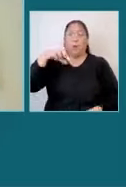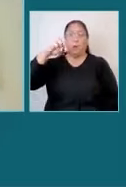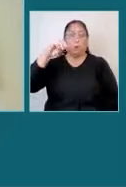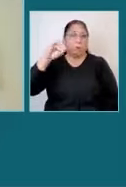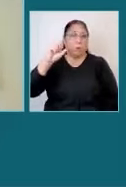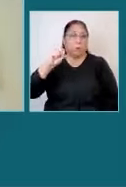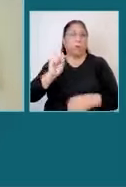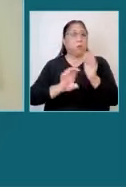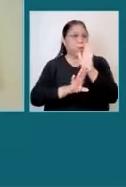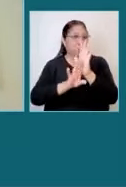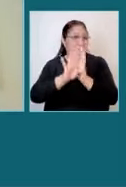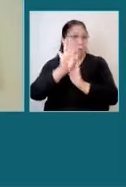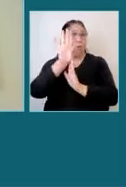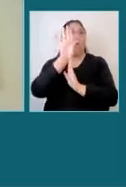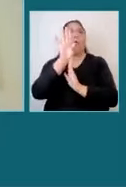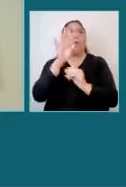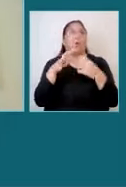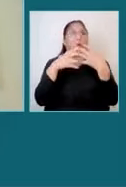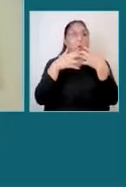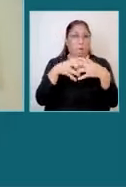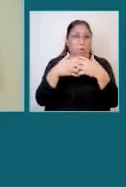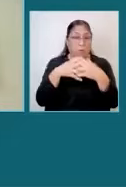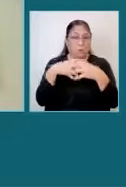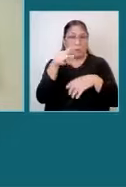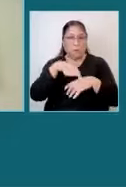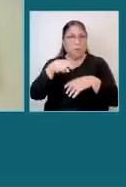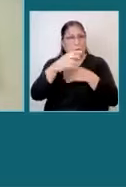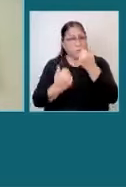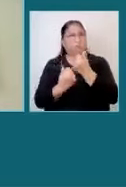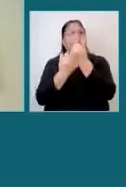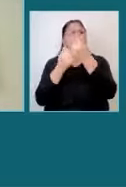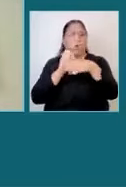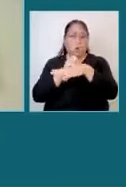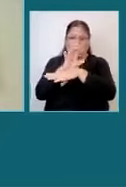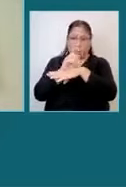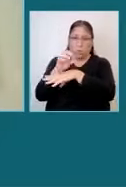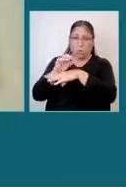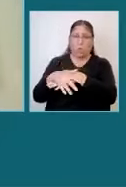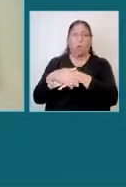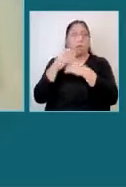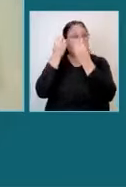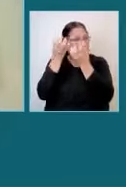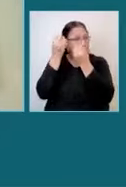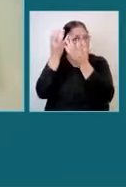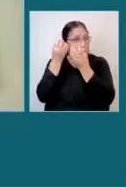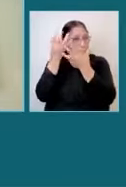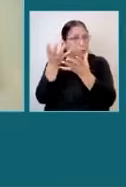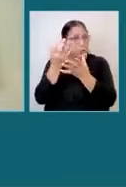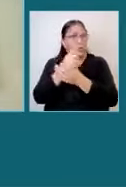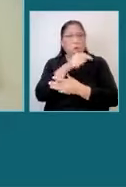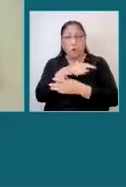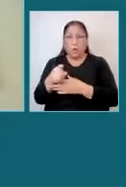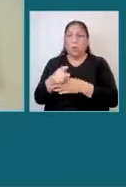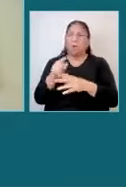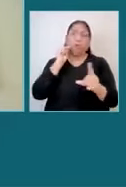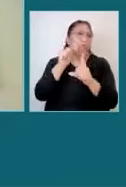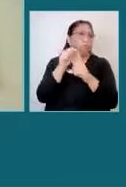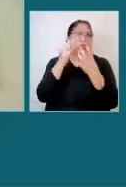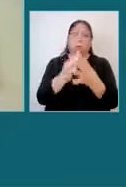Desarrollo Empresarial, donde brindamos asesoría e información, y es un elemento clave